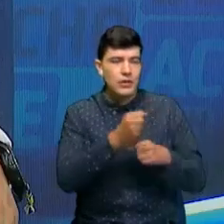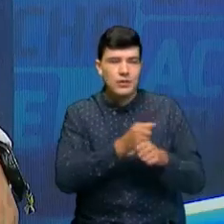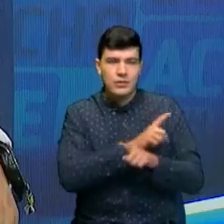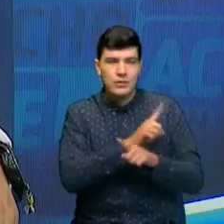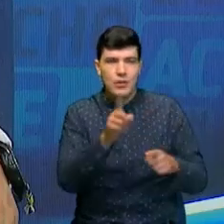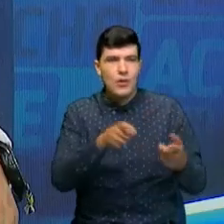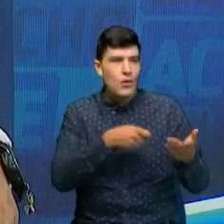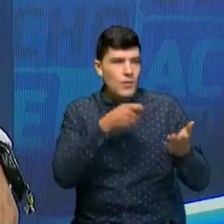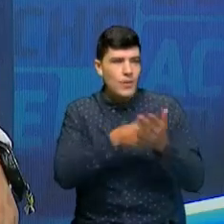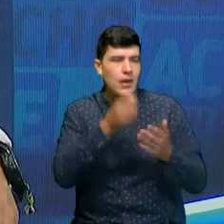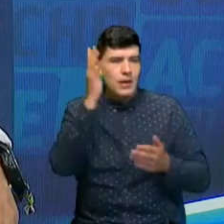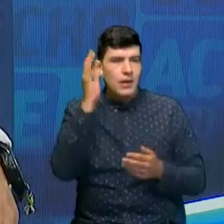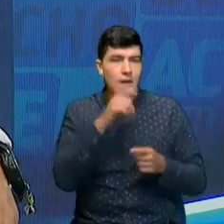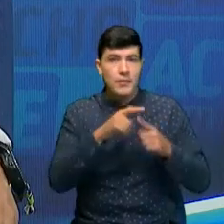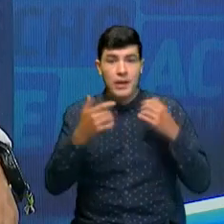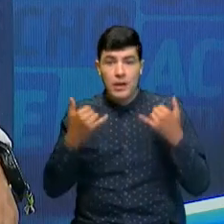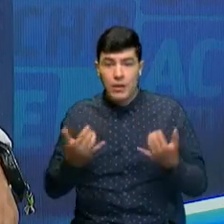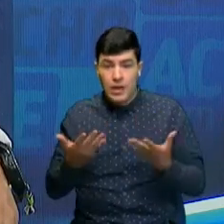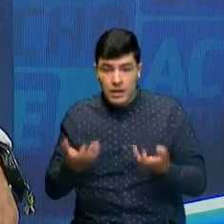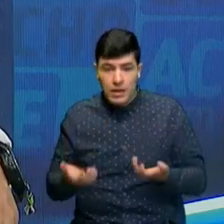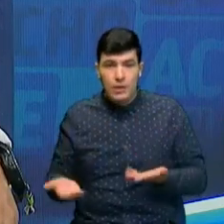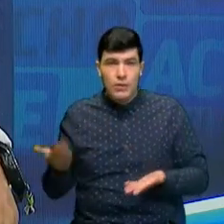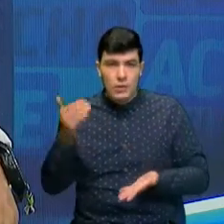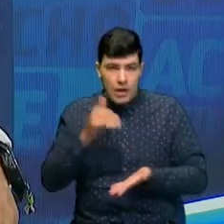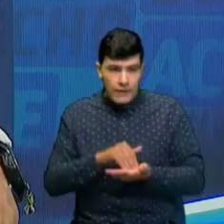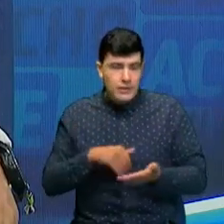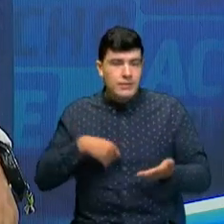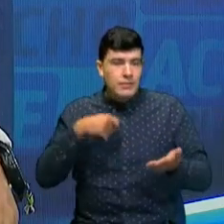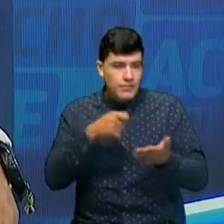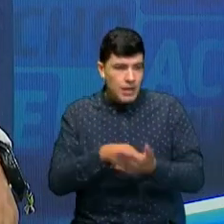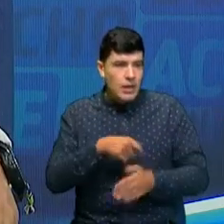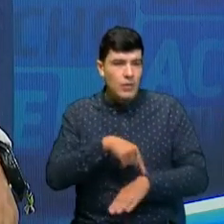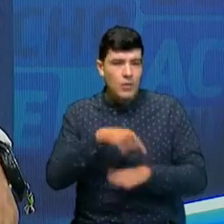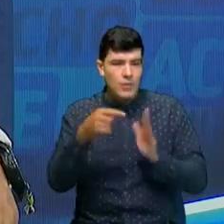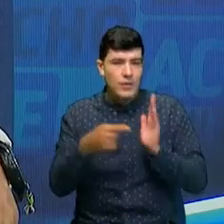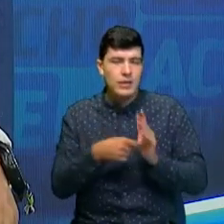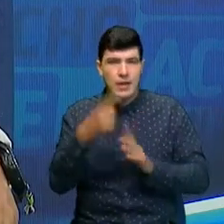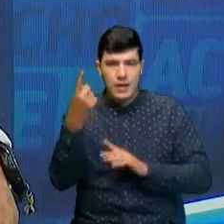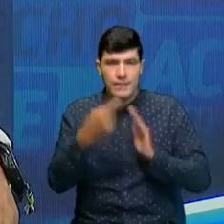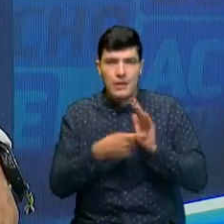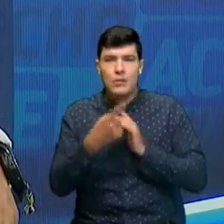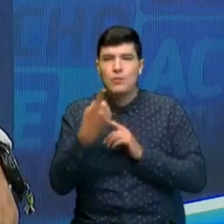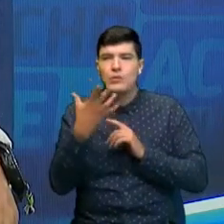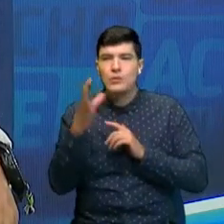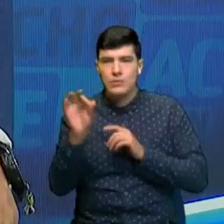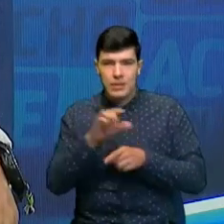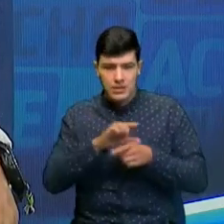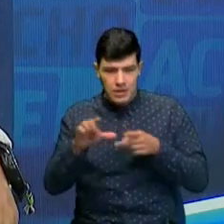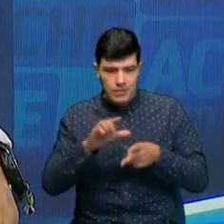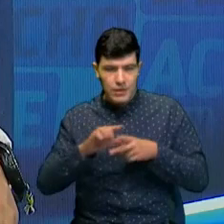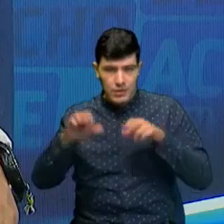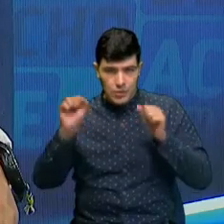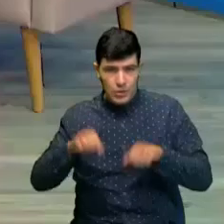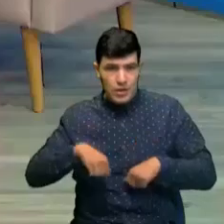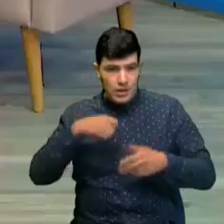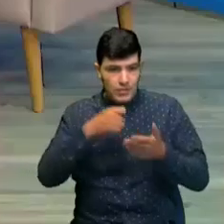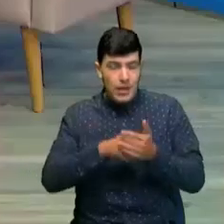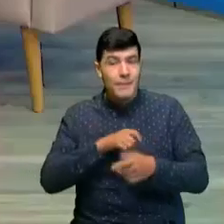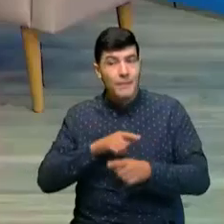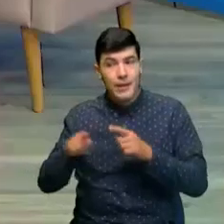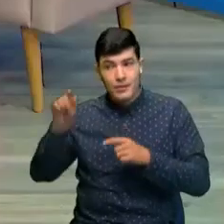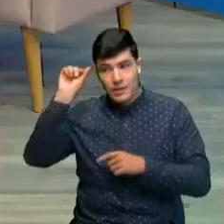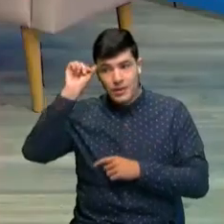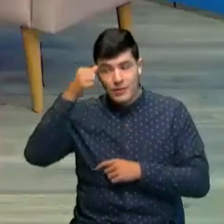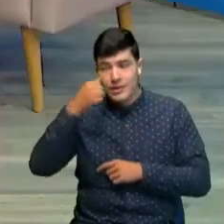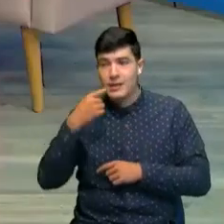Sí. Y en este momento, pues quiere terminar de completar las 1.150 para poder estar al día. Sí, pero recordemos